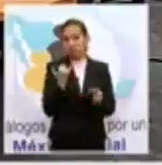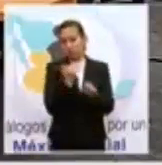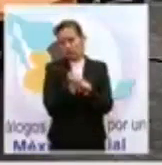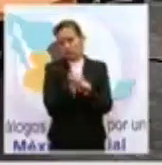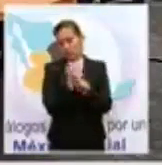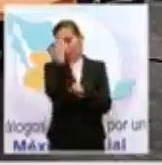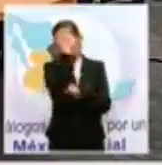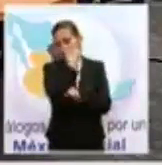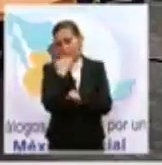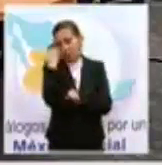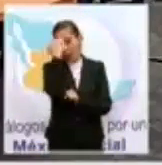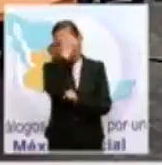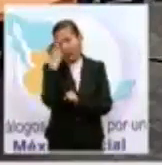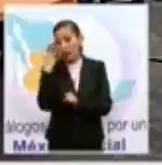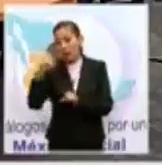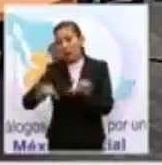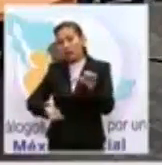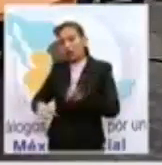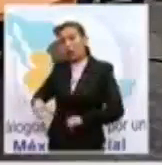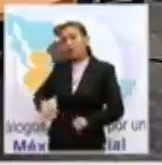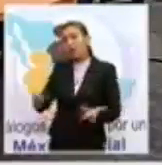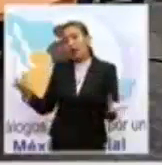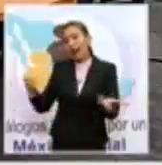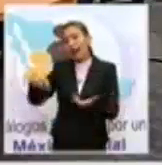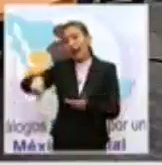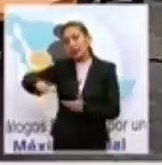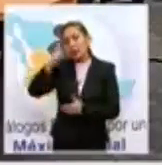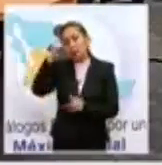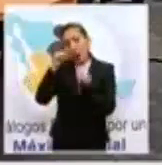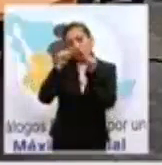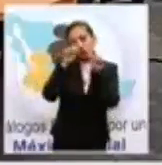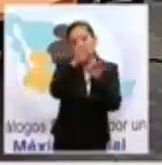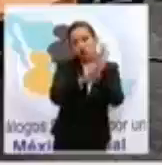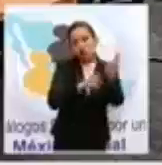la evaluación de la política social en